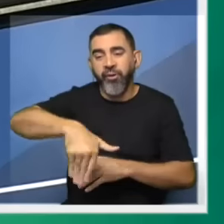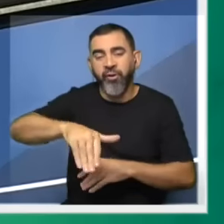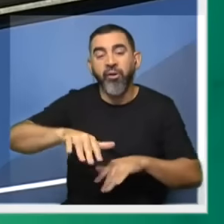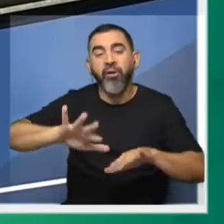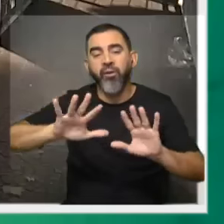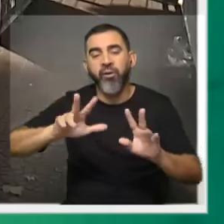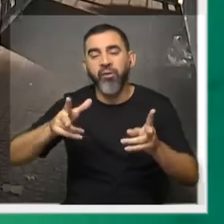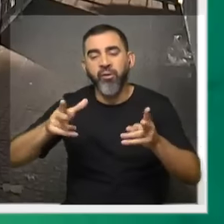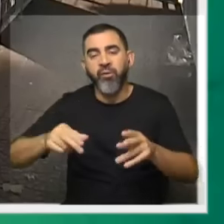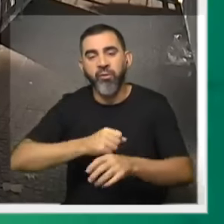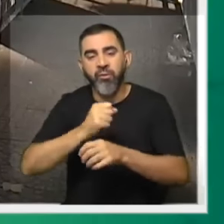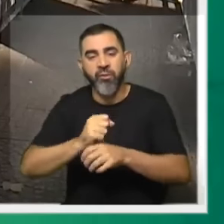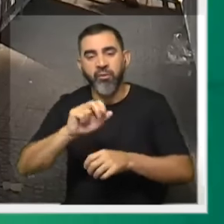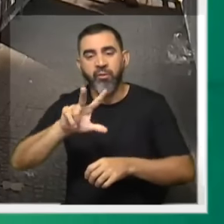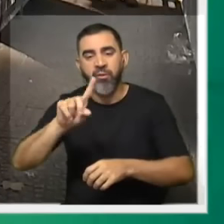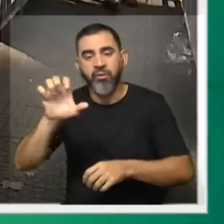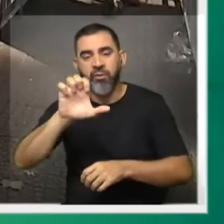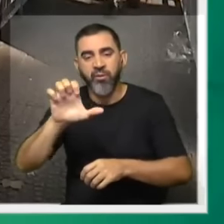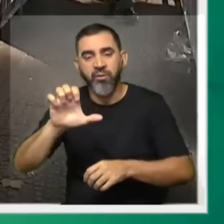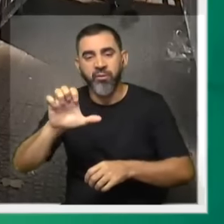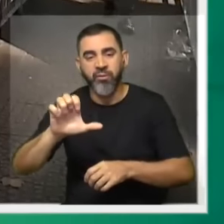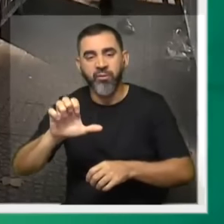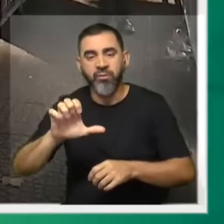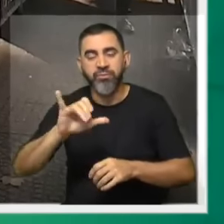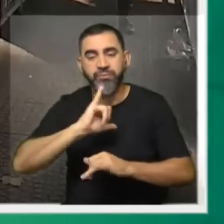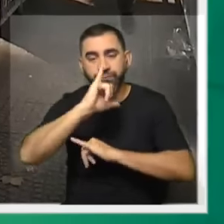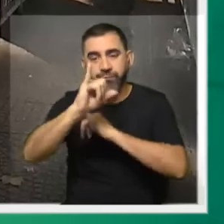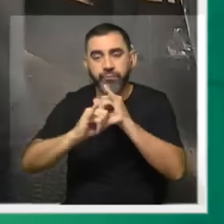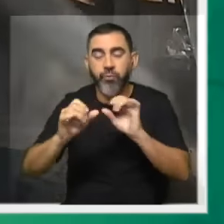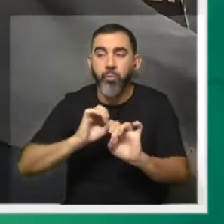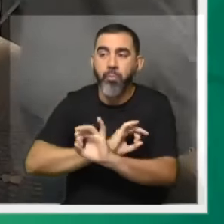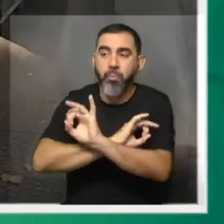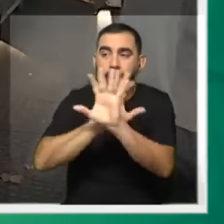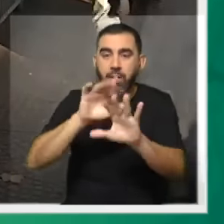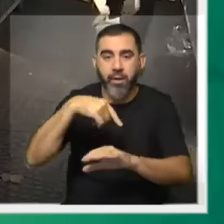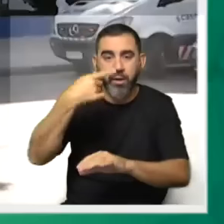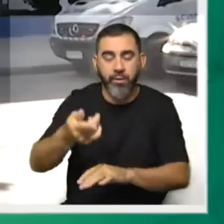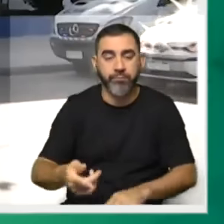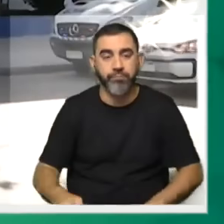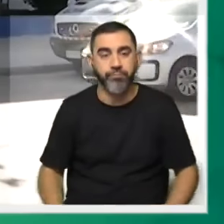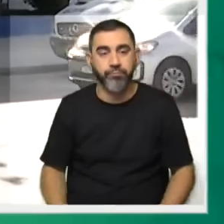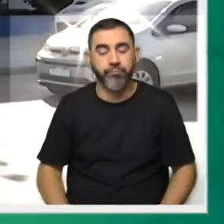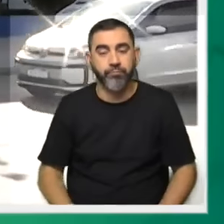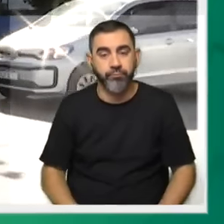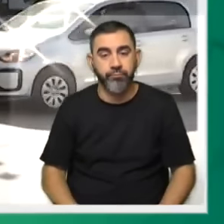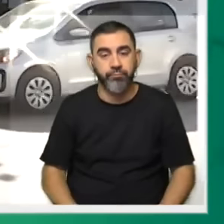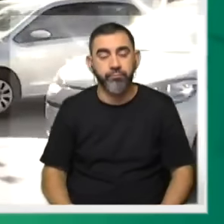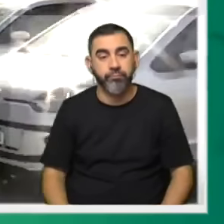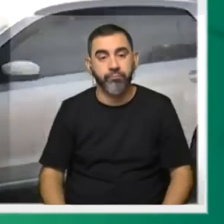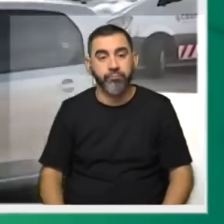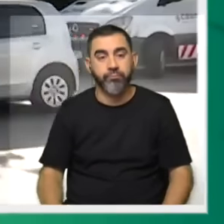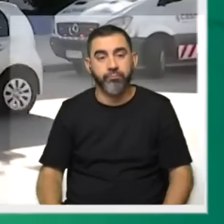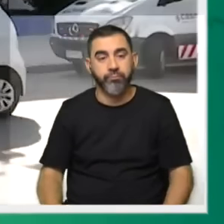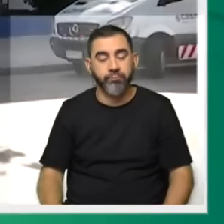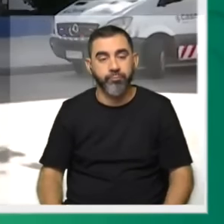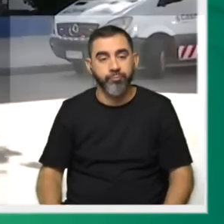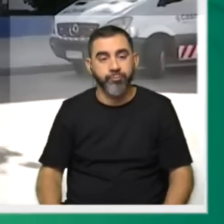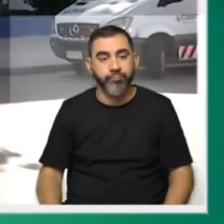plazo era hasta el 31 de enero dos días Tenemos una información un poquito más sólida y la junasa la tendrá también Ese es todo un